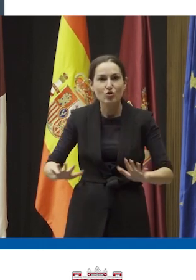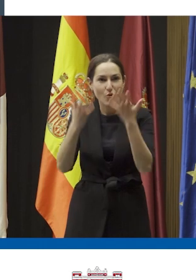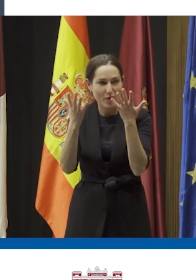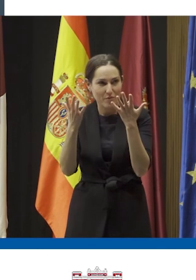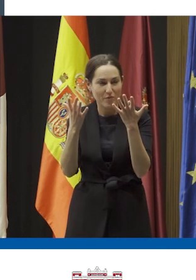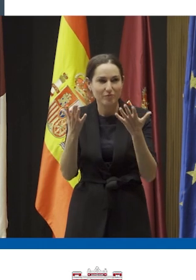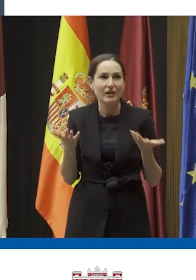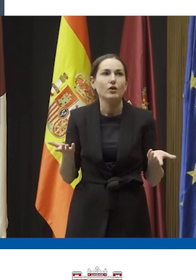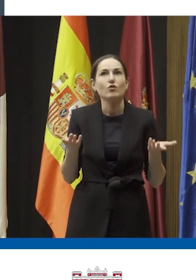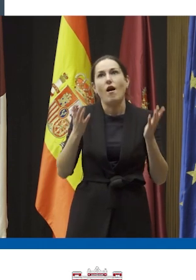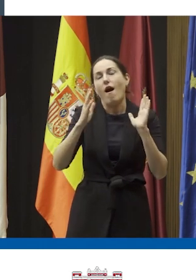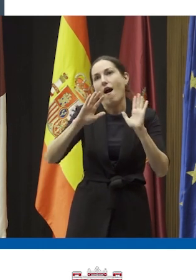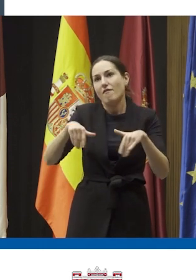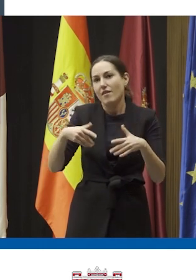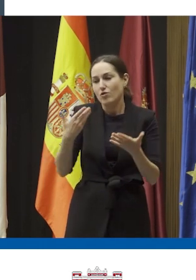fácilmente de que la